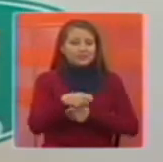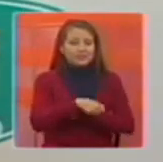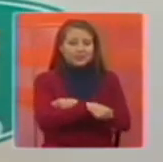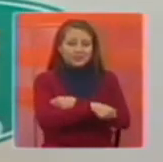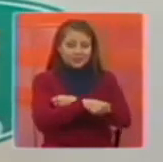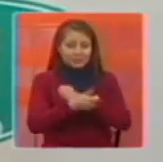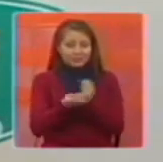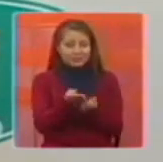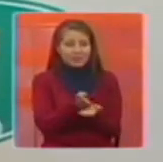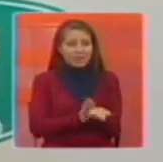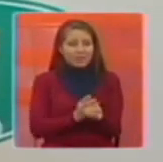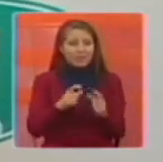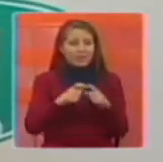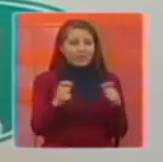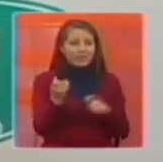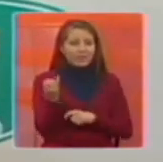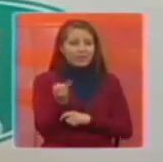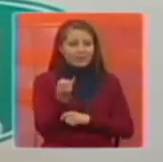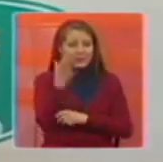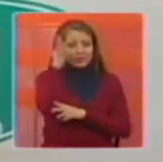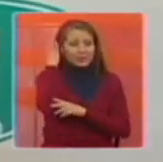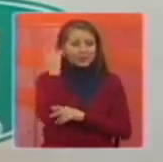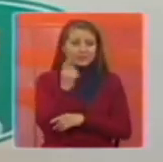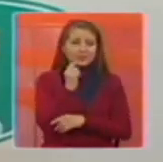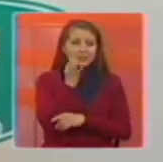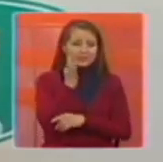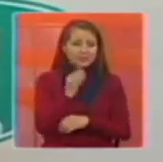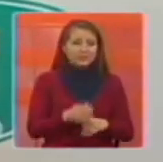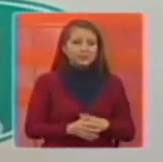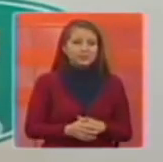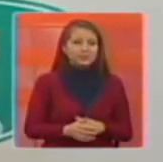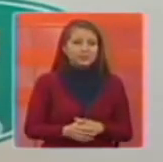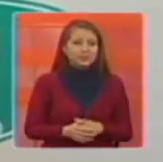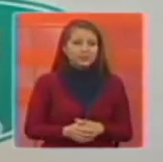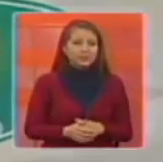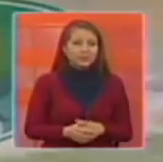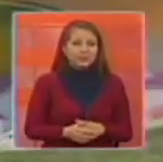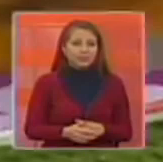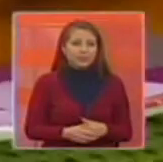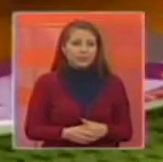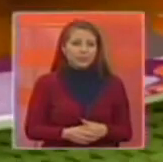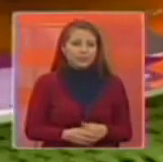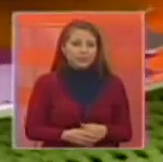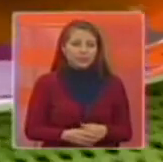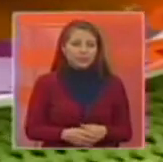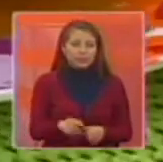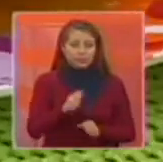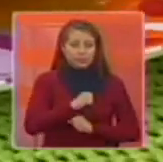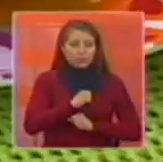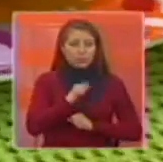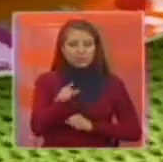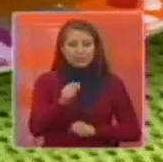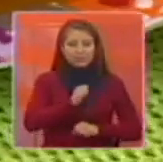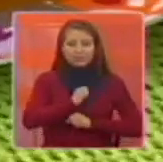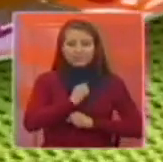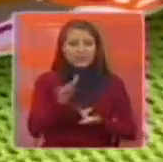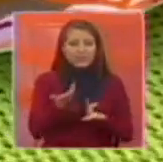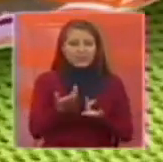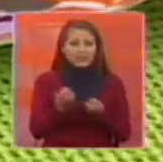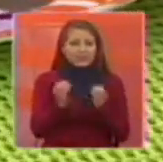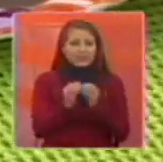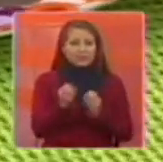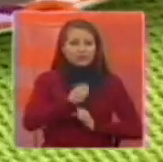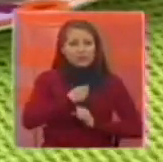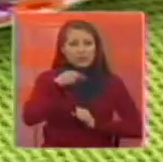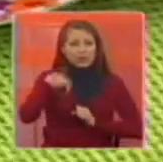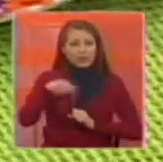acaramelados, usted, mire, se queda, pero es feliz. Y es un plato muy representativo, digamos que uno de los más